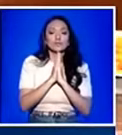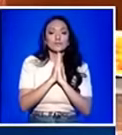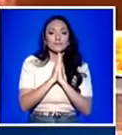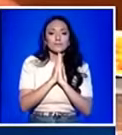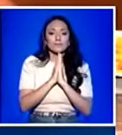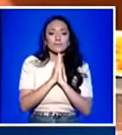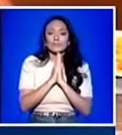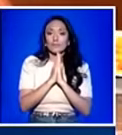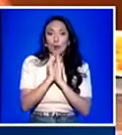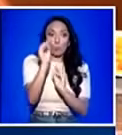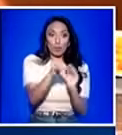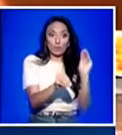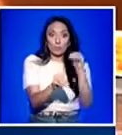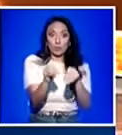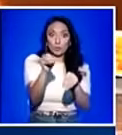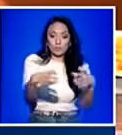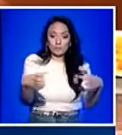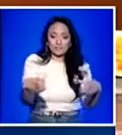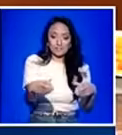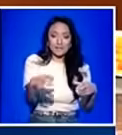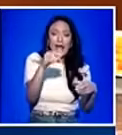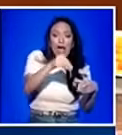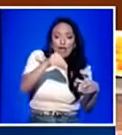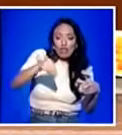El huevo. El huevo.